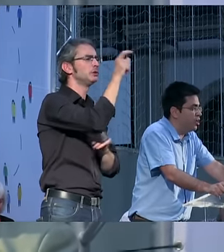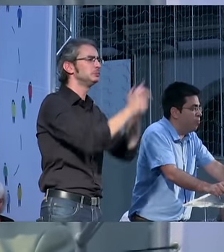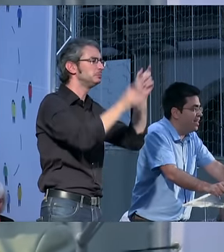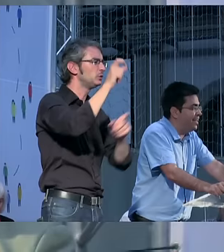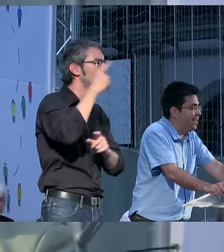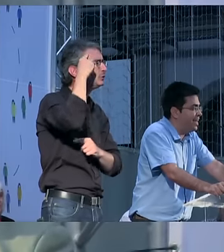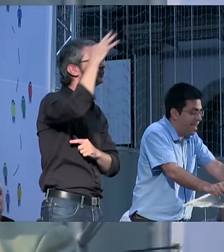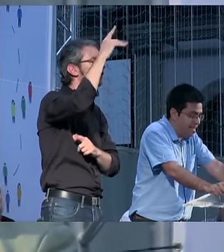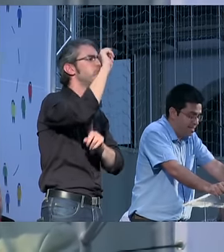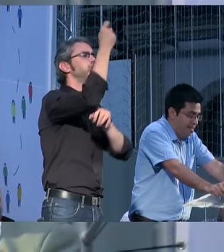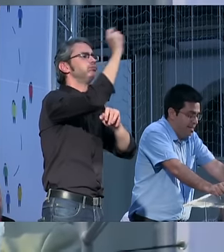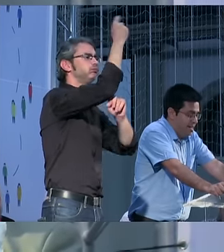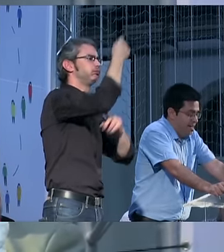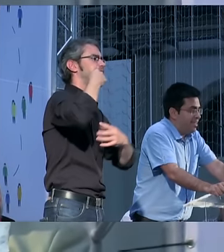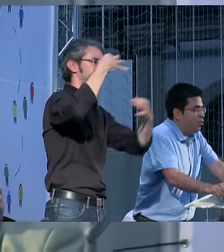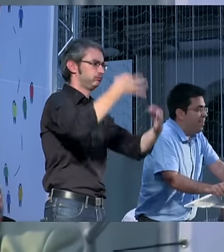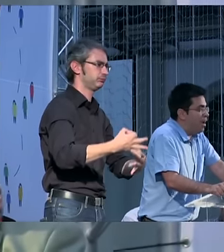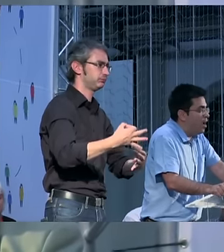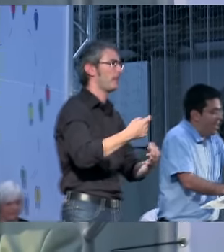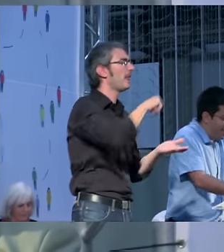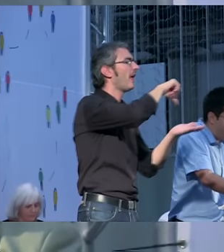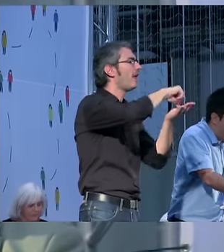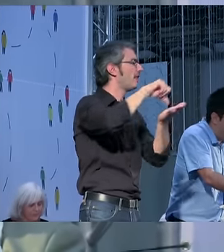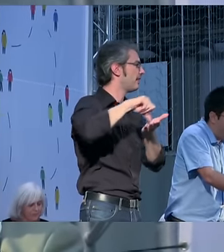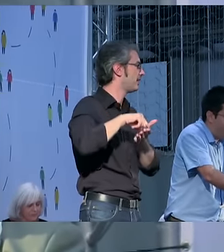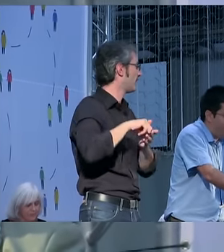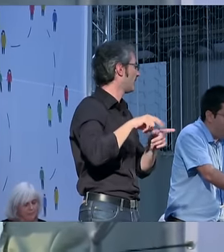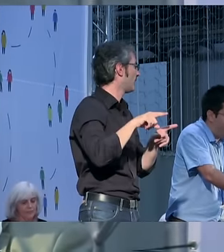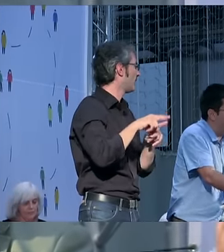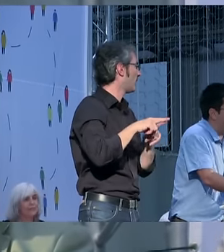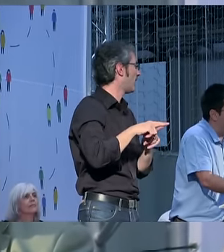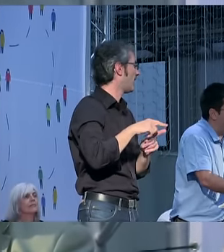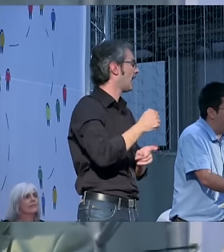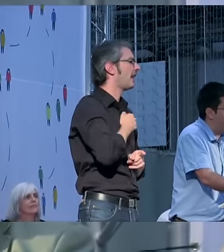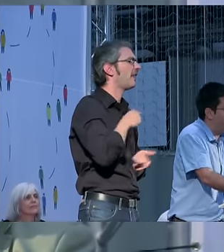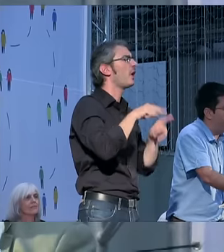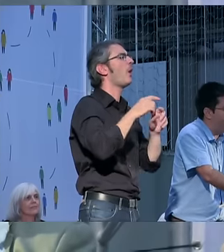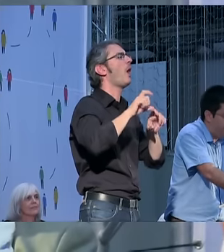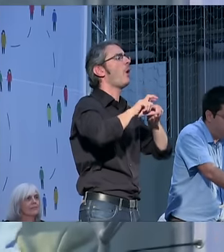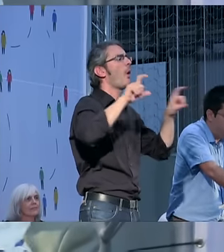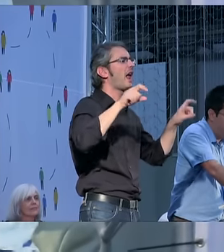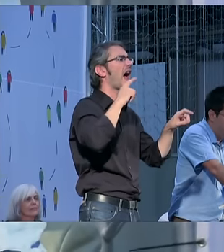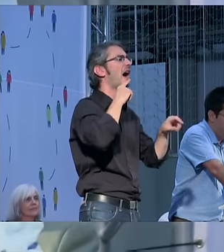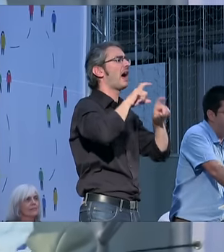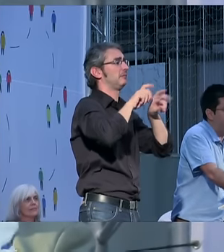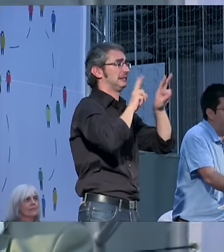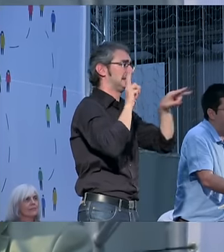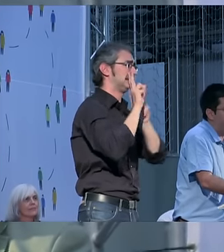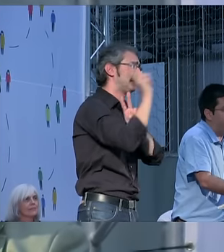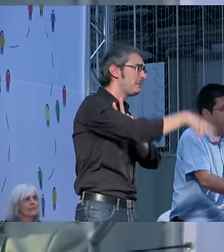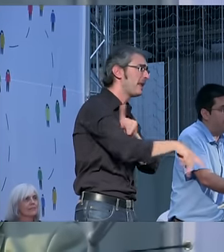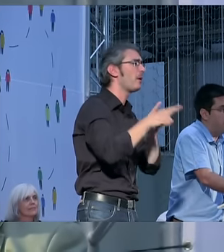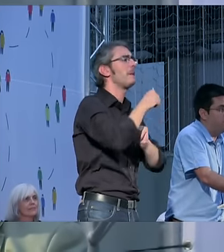sueños se conviertan en realidad. La ciudad de la huelga de la Canadenca, de la huelga de tranvías en pleno franquismo, de la